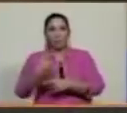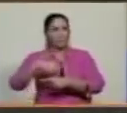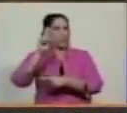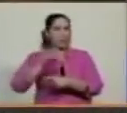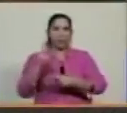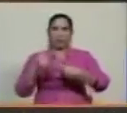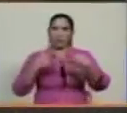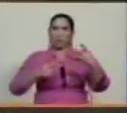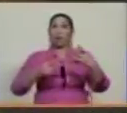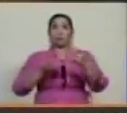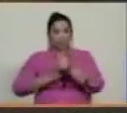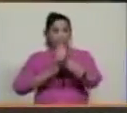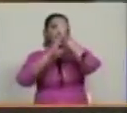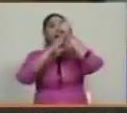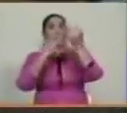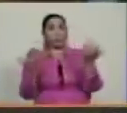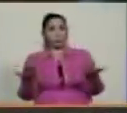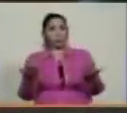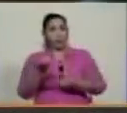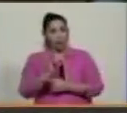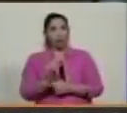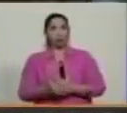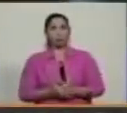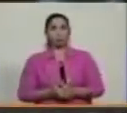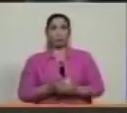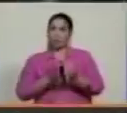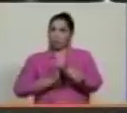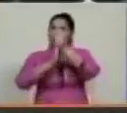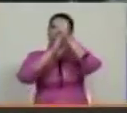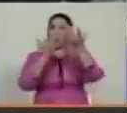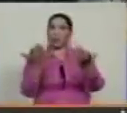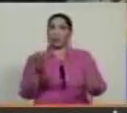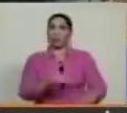un liderazgo. ¡Ey! Eso es un liderazgo.